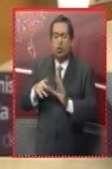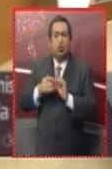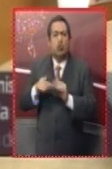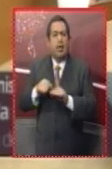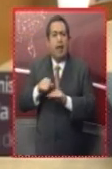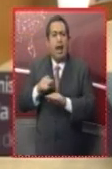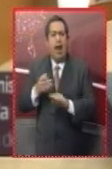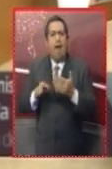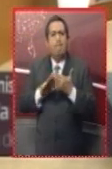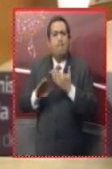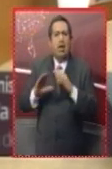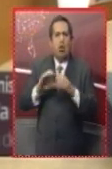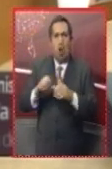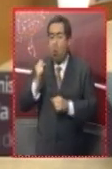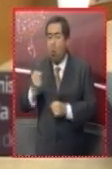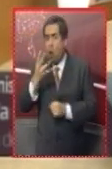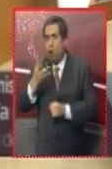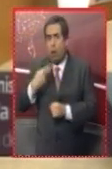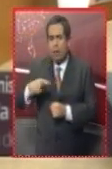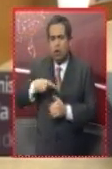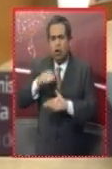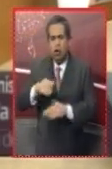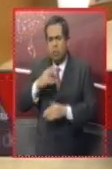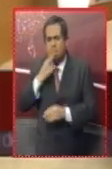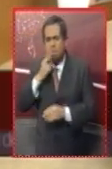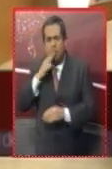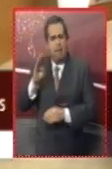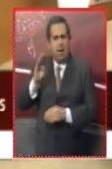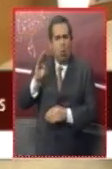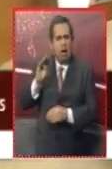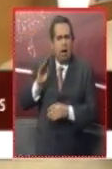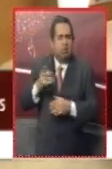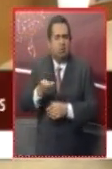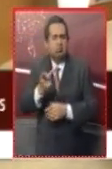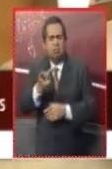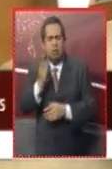amparo a 4 personas sobre el uso de la cannabis sativa, la marihuana.